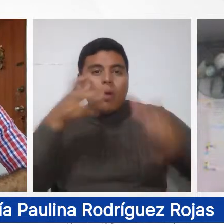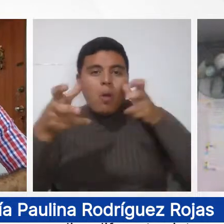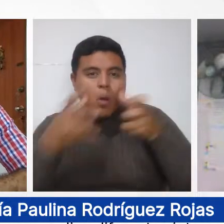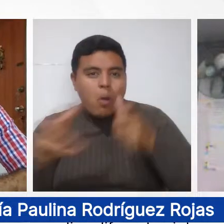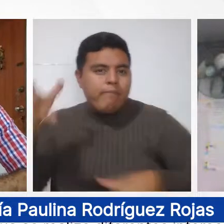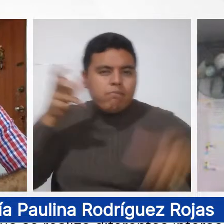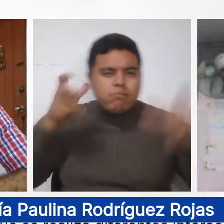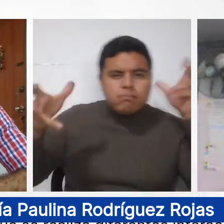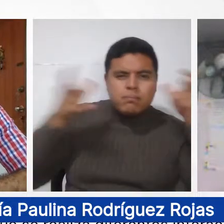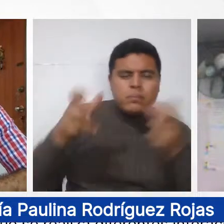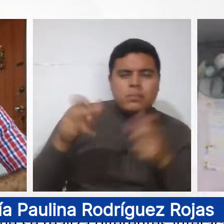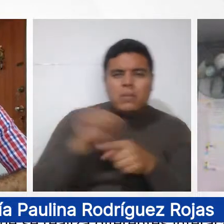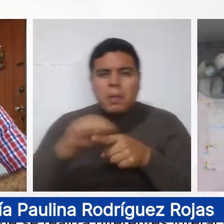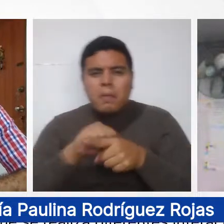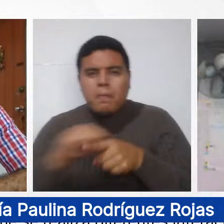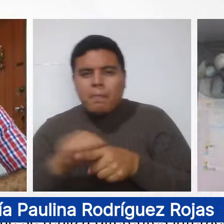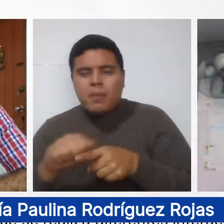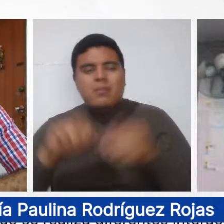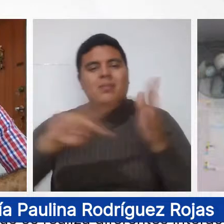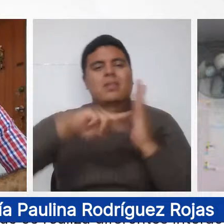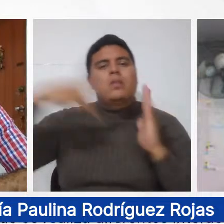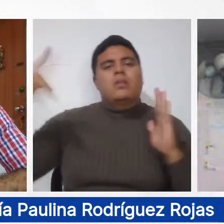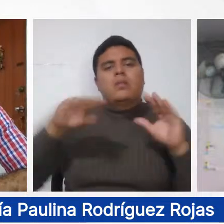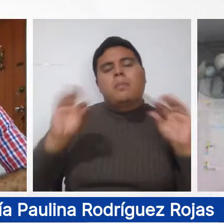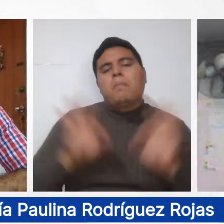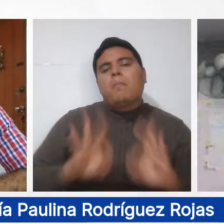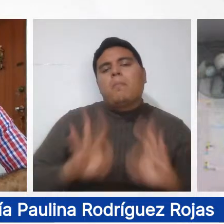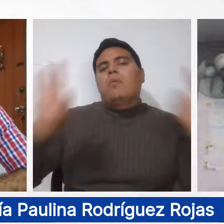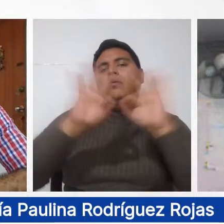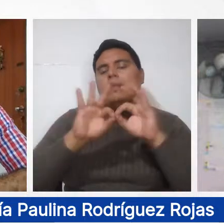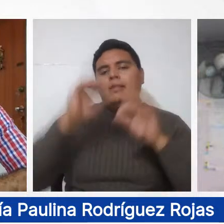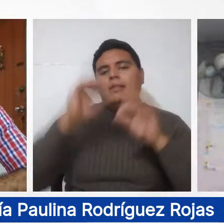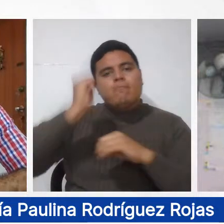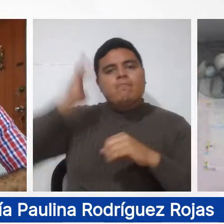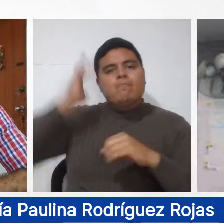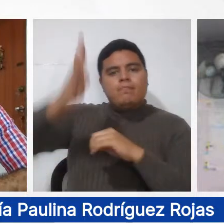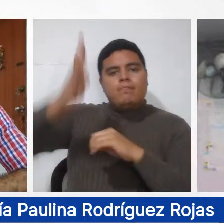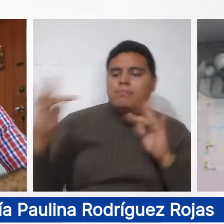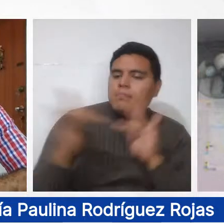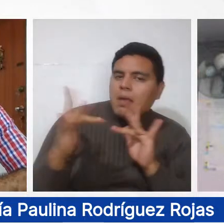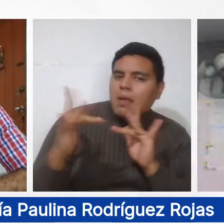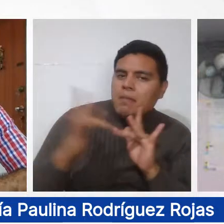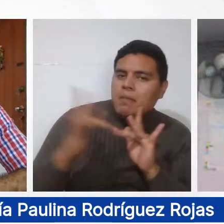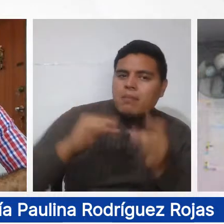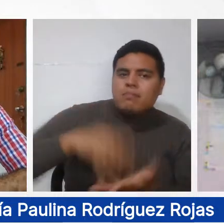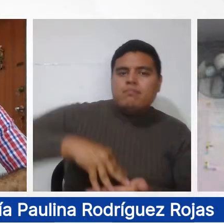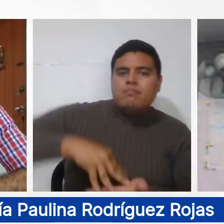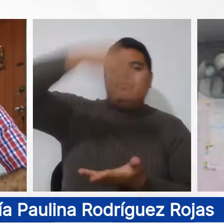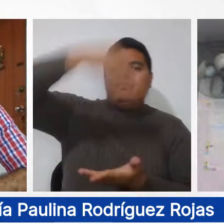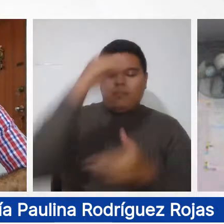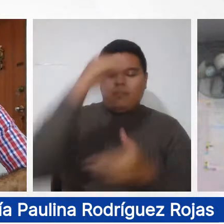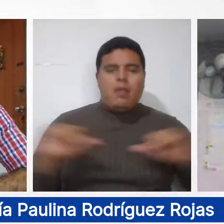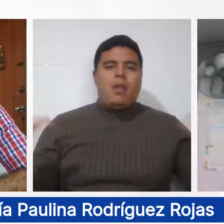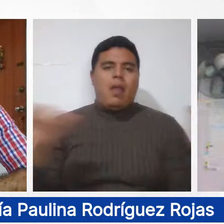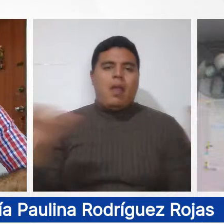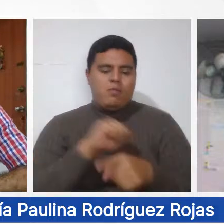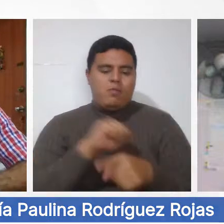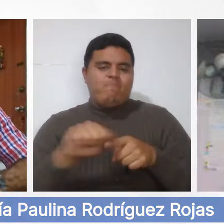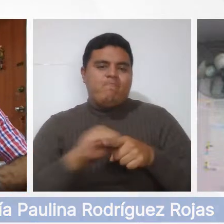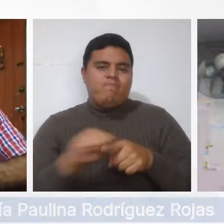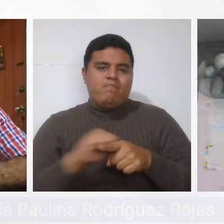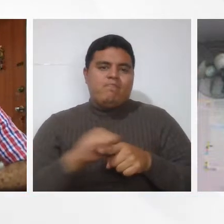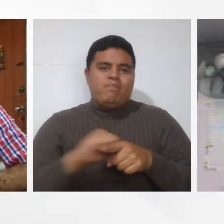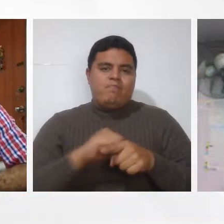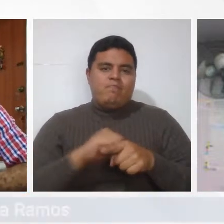las didácticas desde las TICs para fortalecer su aprendizaje en el aula y es su trabajo práctico desde la enseñanza.